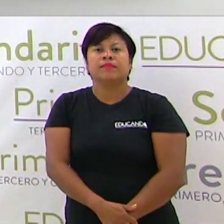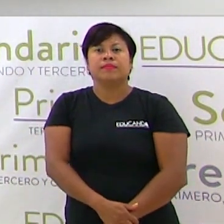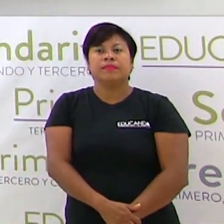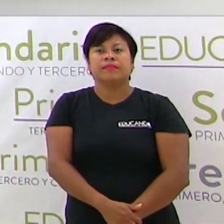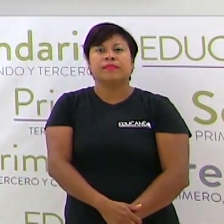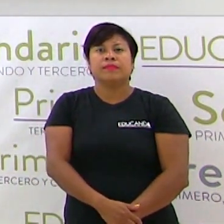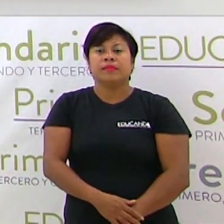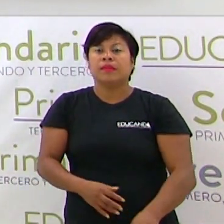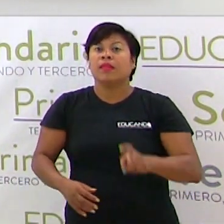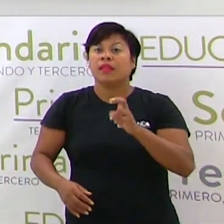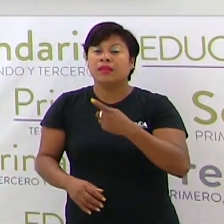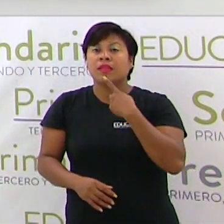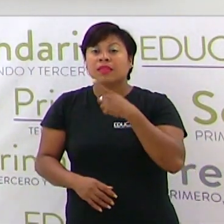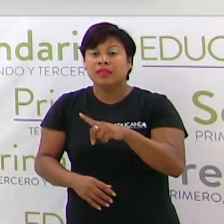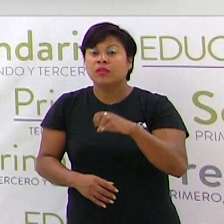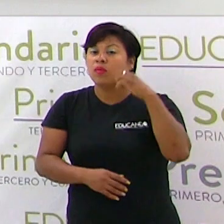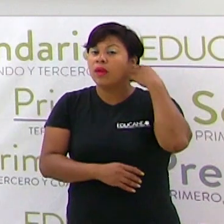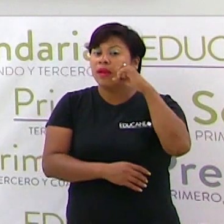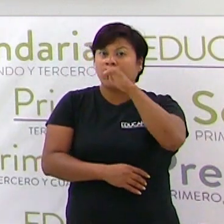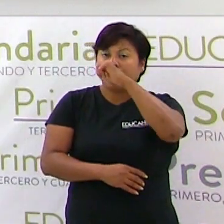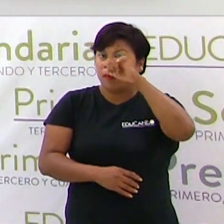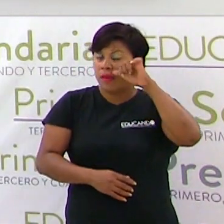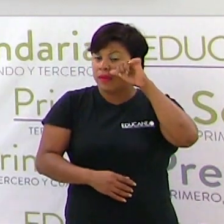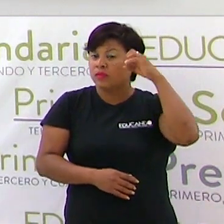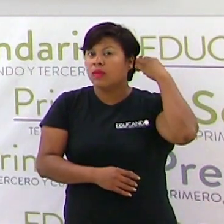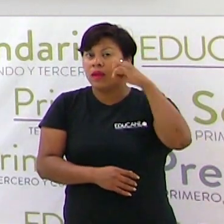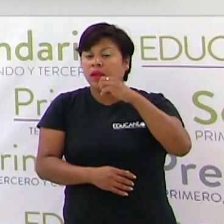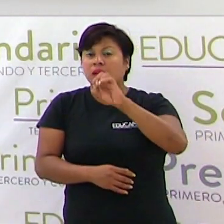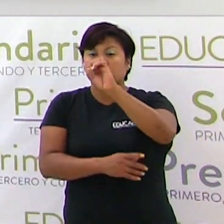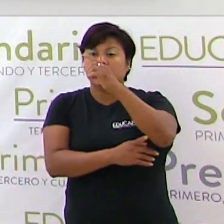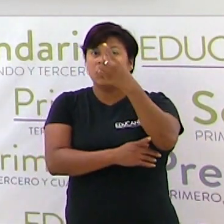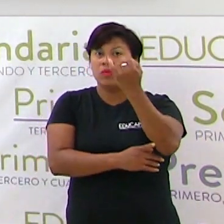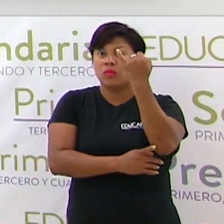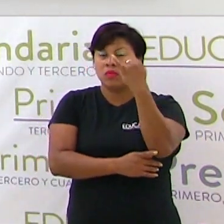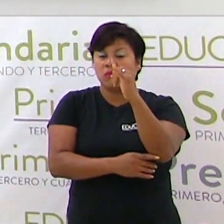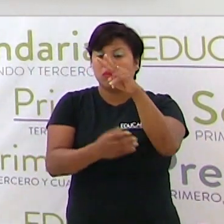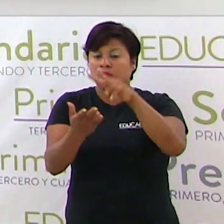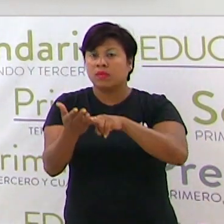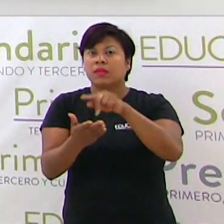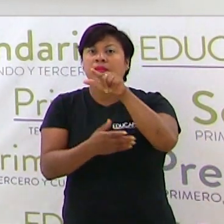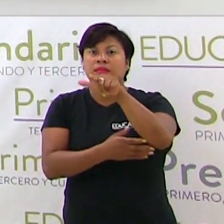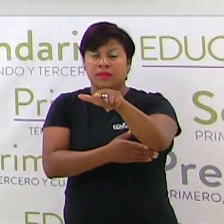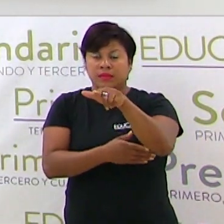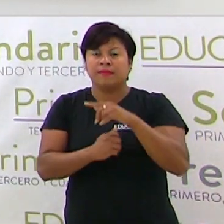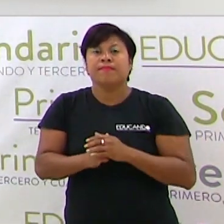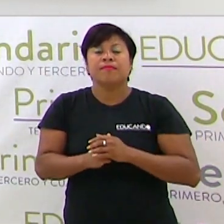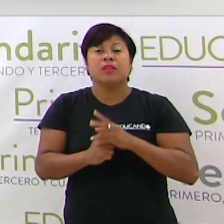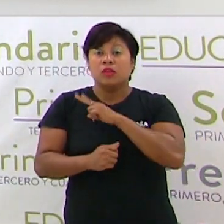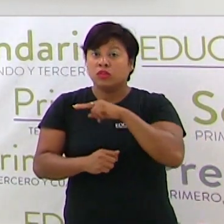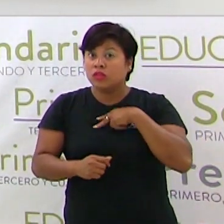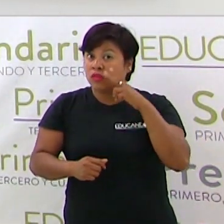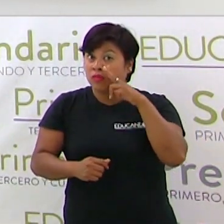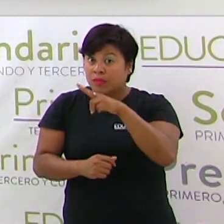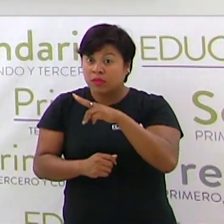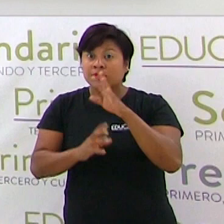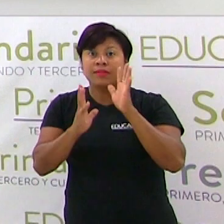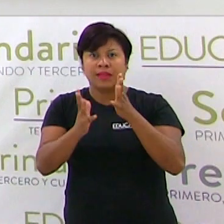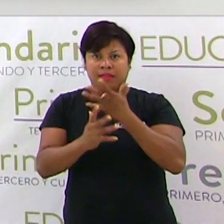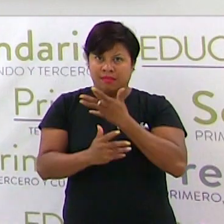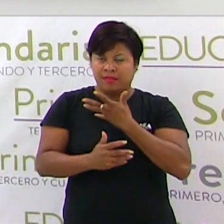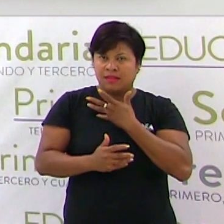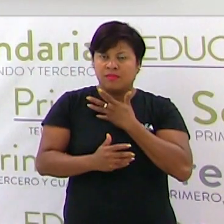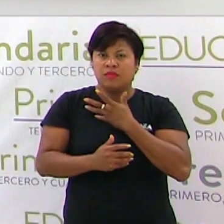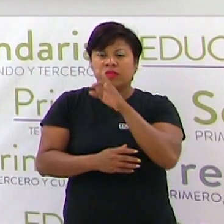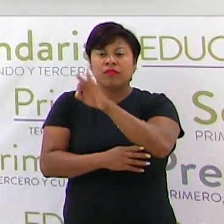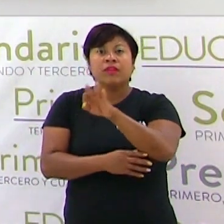Acá dice Oaxaca de Juárez, Oaxaca, a 1 de junio de 2017. Vemos entonces que ahí ya está